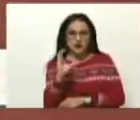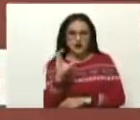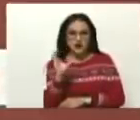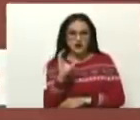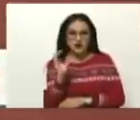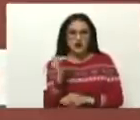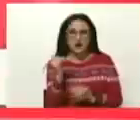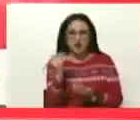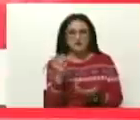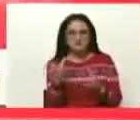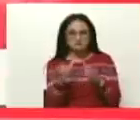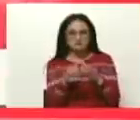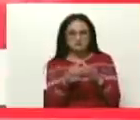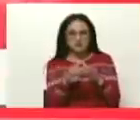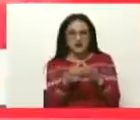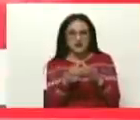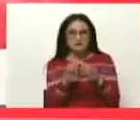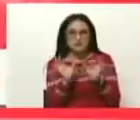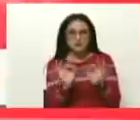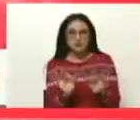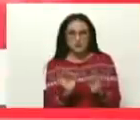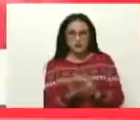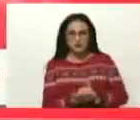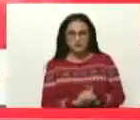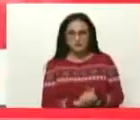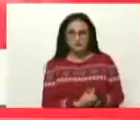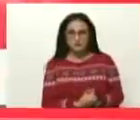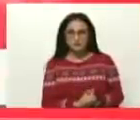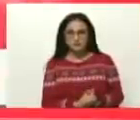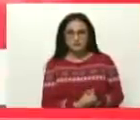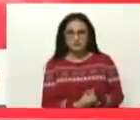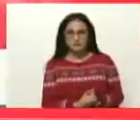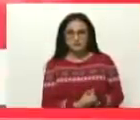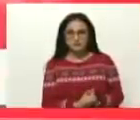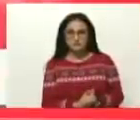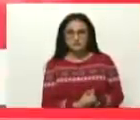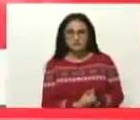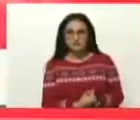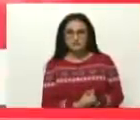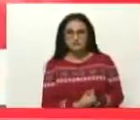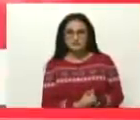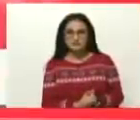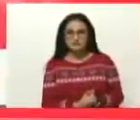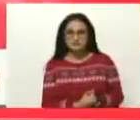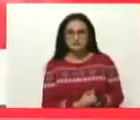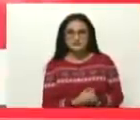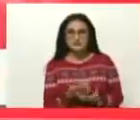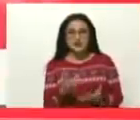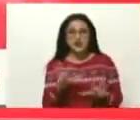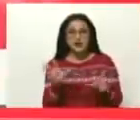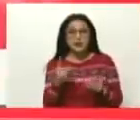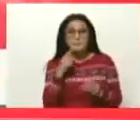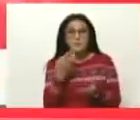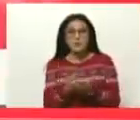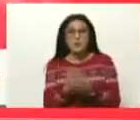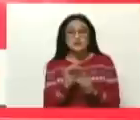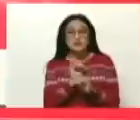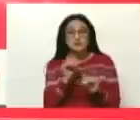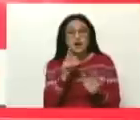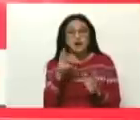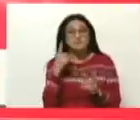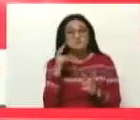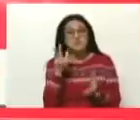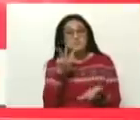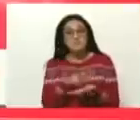vamos armando un equipo consolidado. Esto es revisado, se hace la propuesta definitiva para su